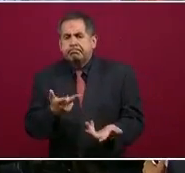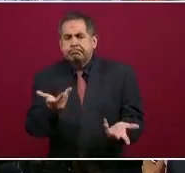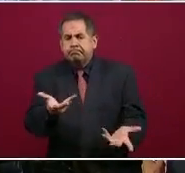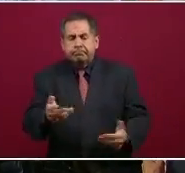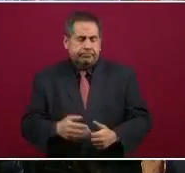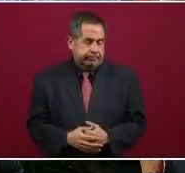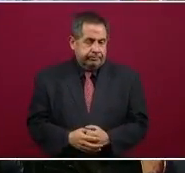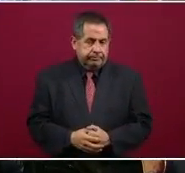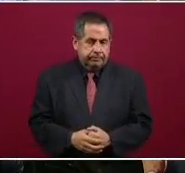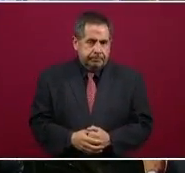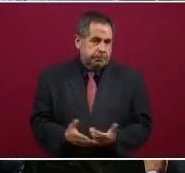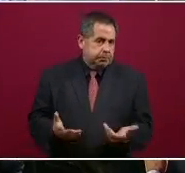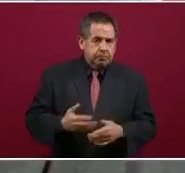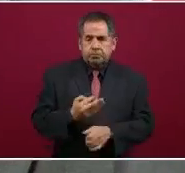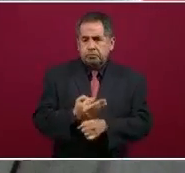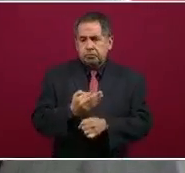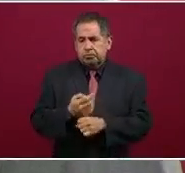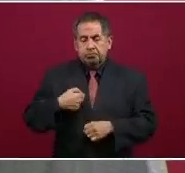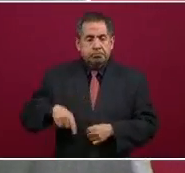porque